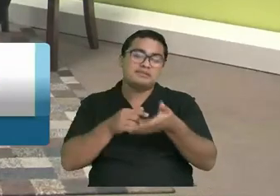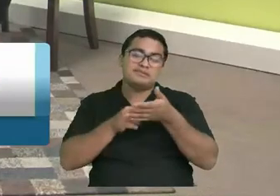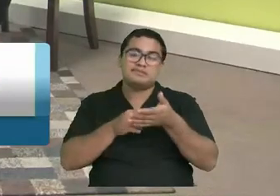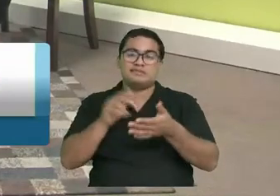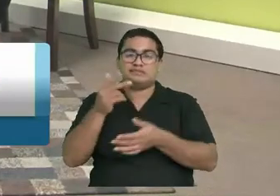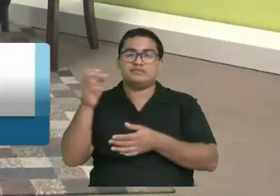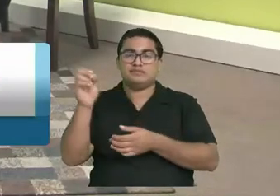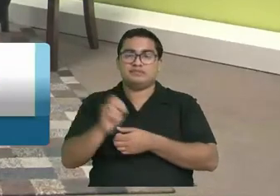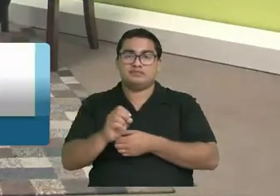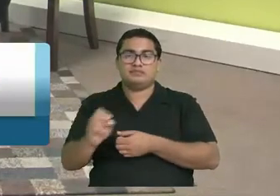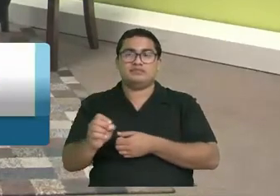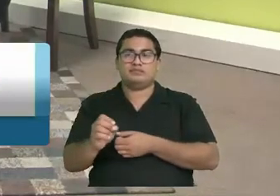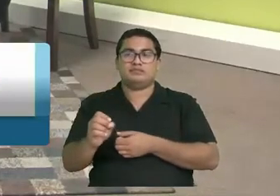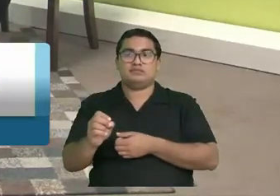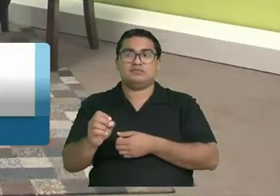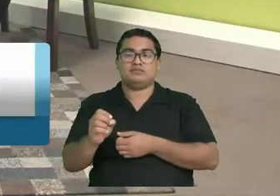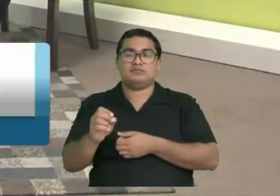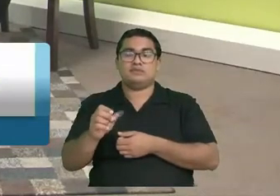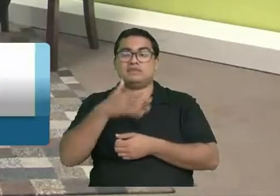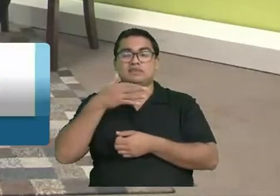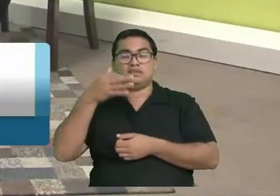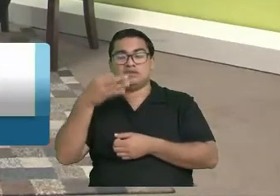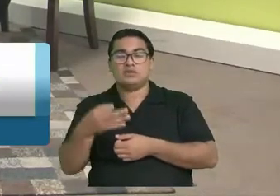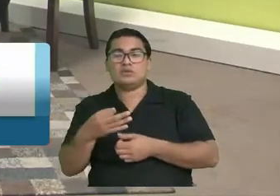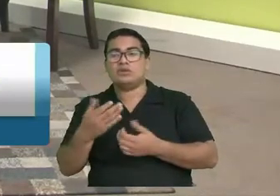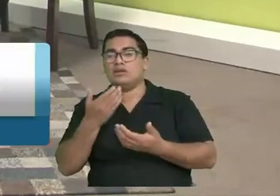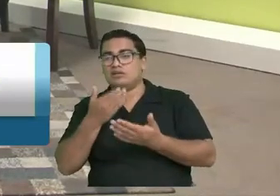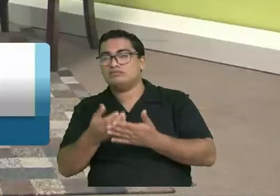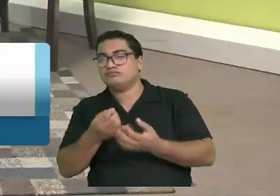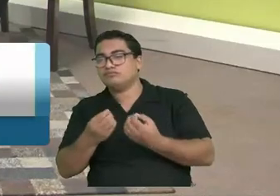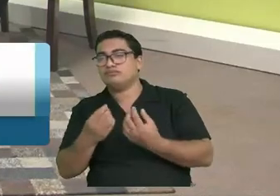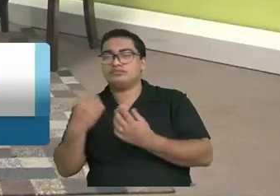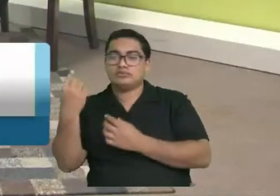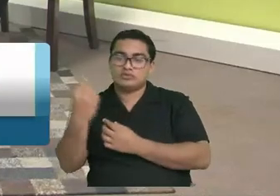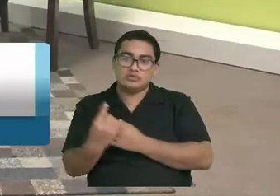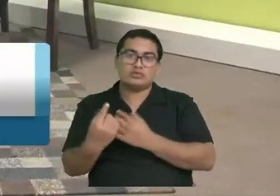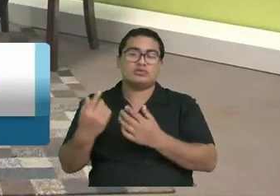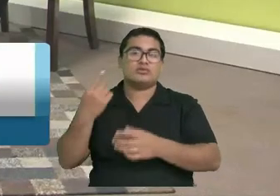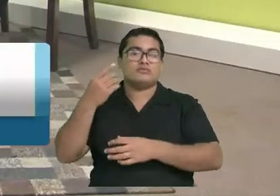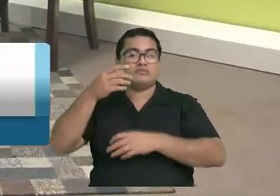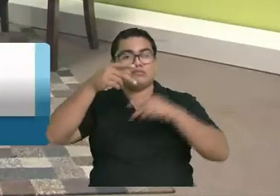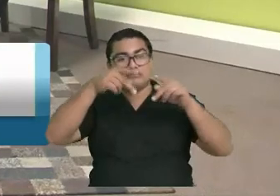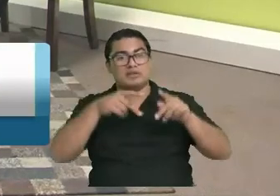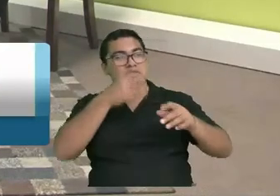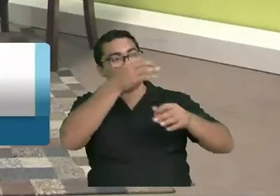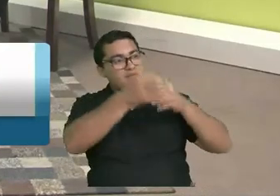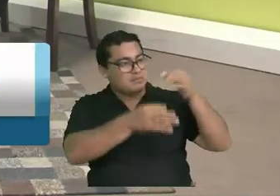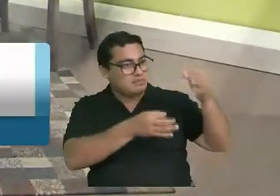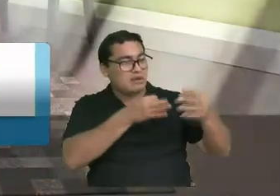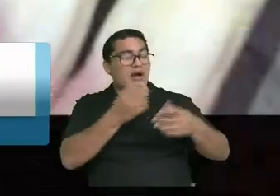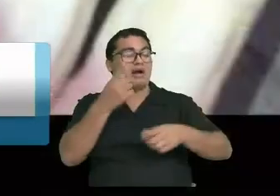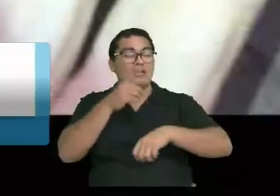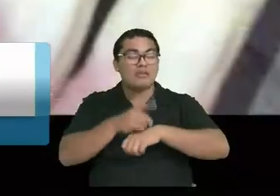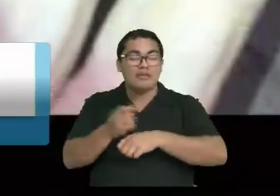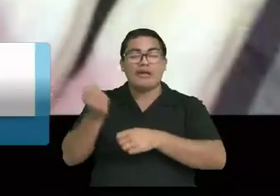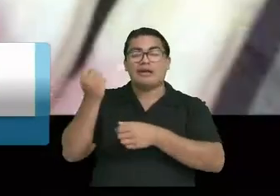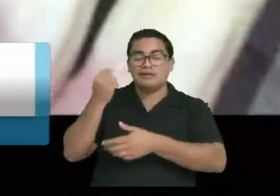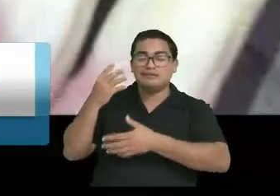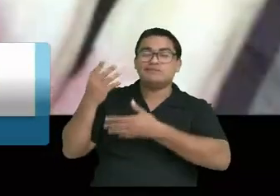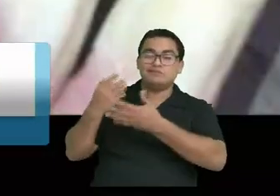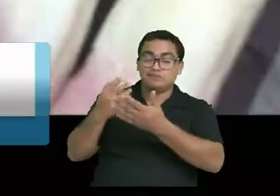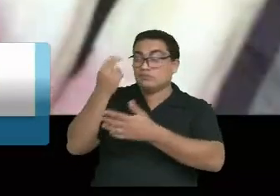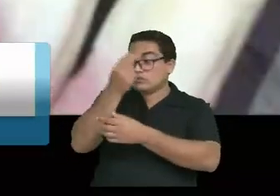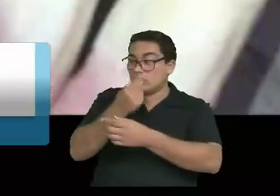El 80% de la certeza es gracias a la historia clínica. Tenemos al paciente que nos comenta la historia, hacemos un par